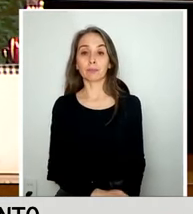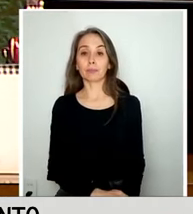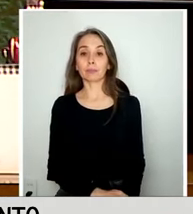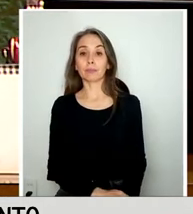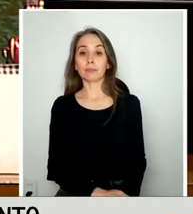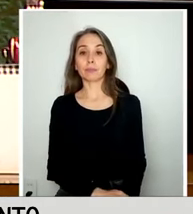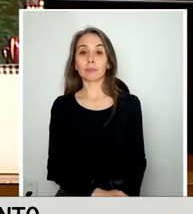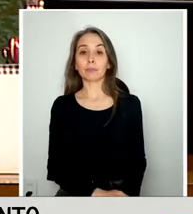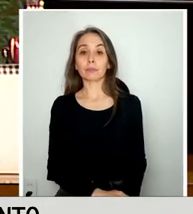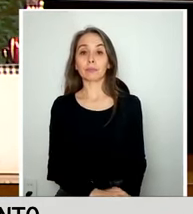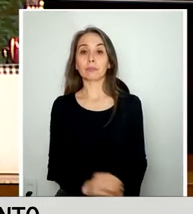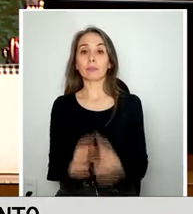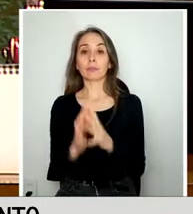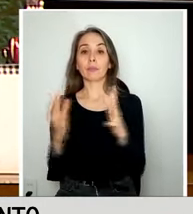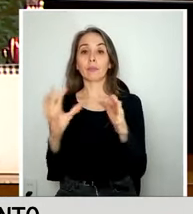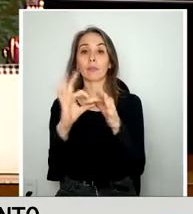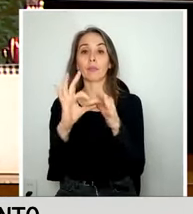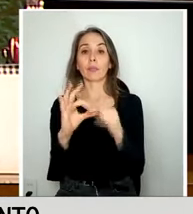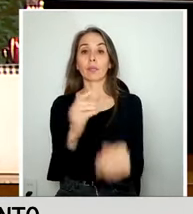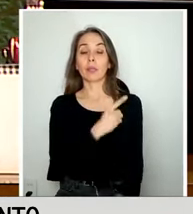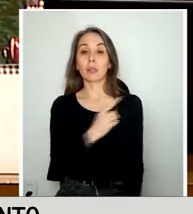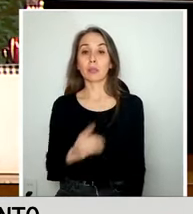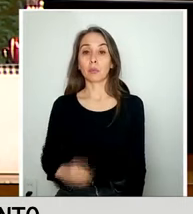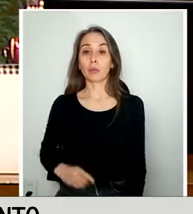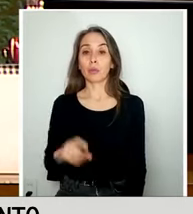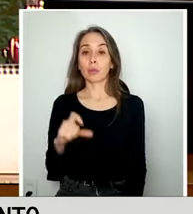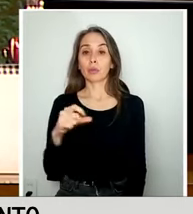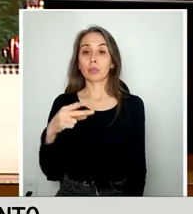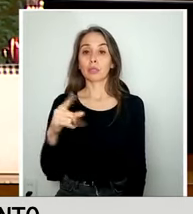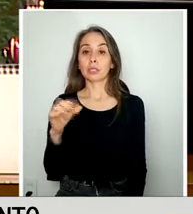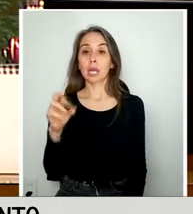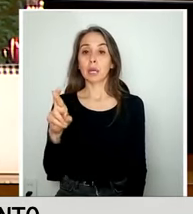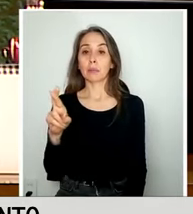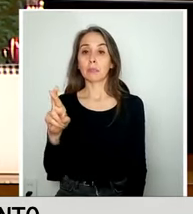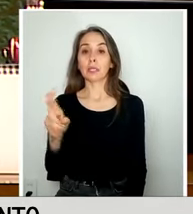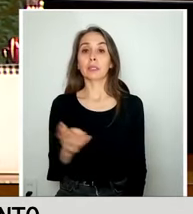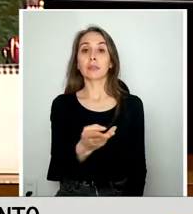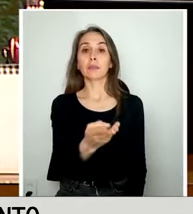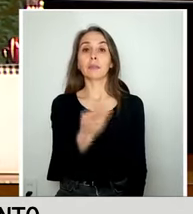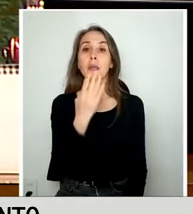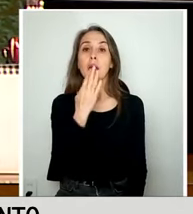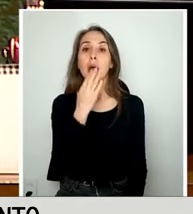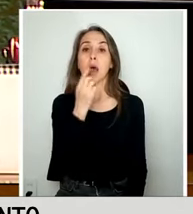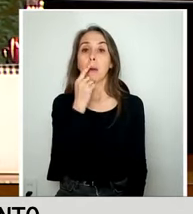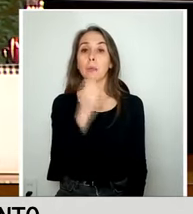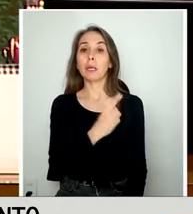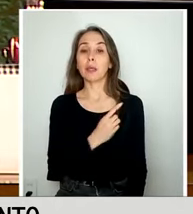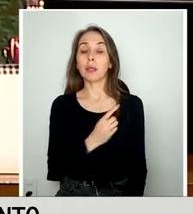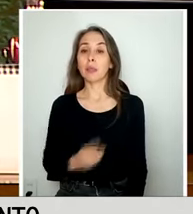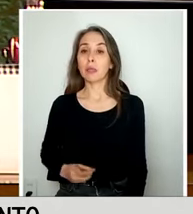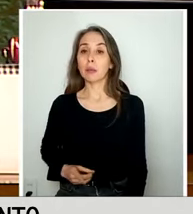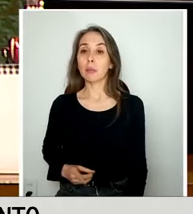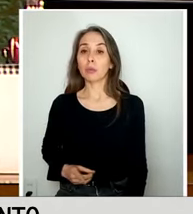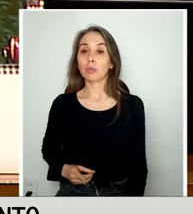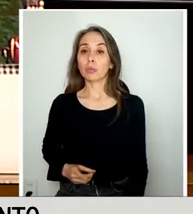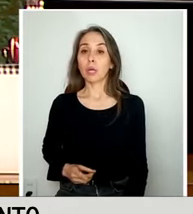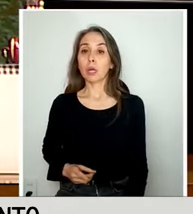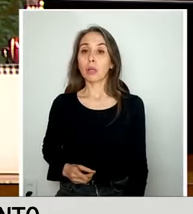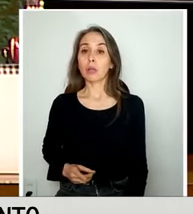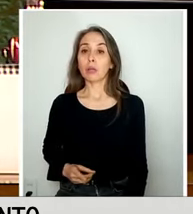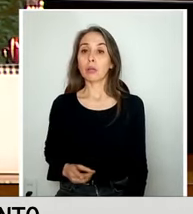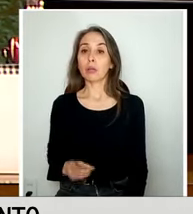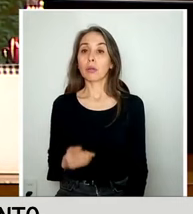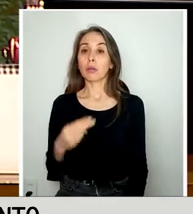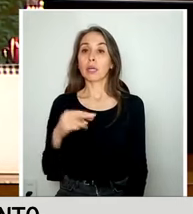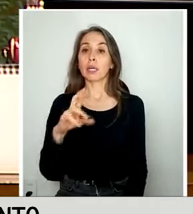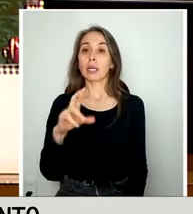Muchas gracias diputado chalpe a continuación le ofrecemos la palabra al diputado don Hernán